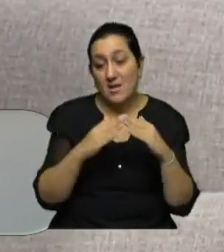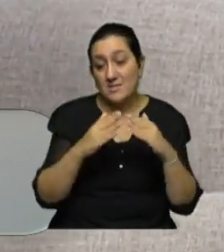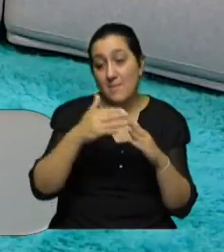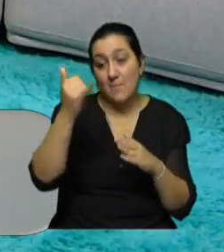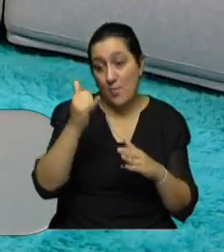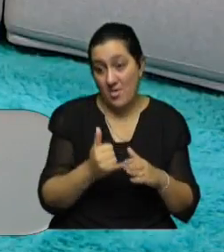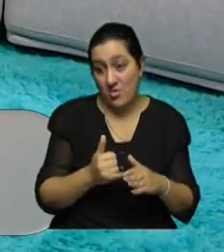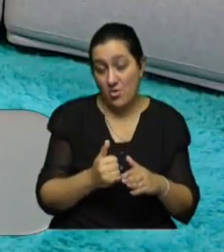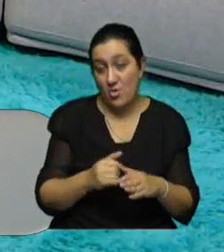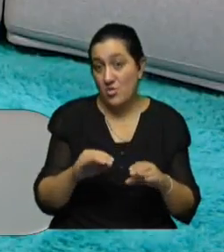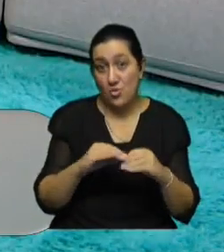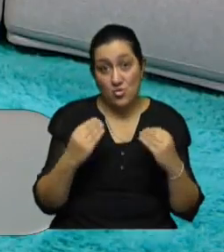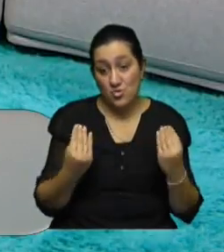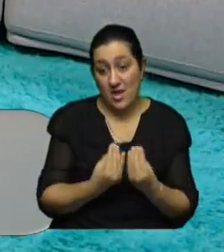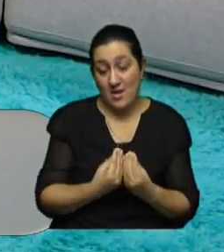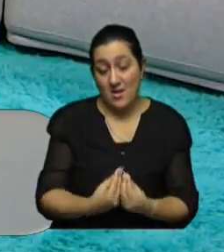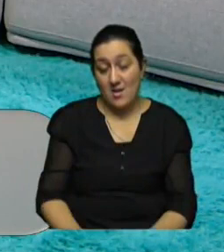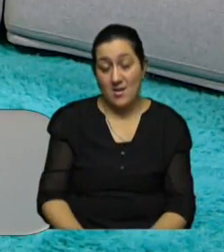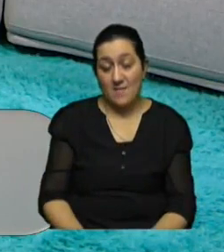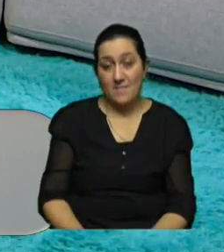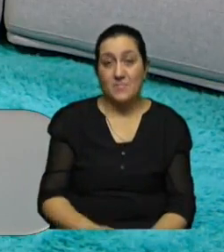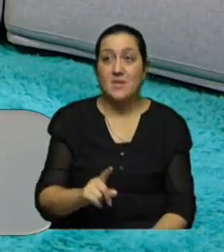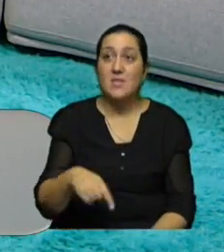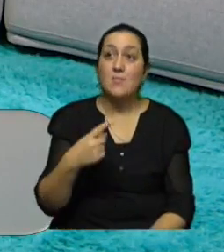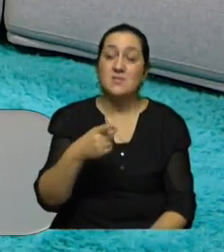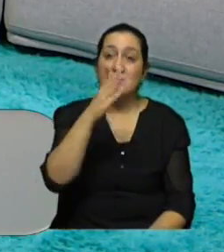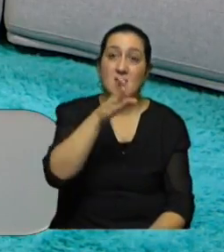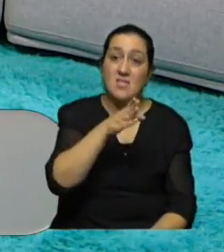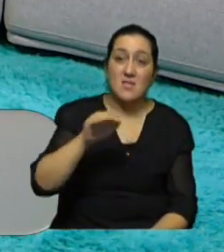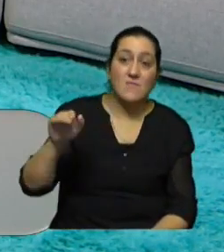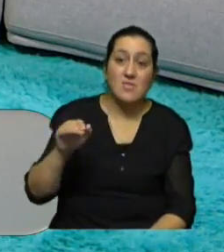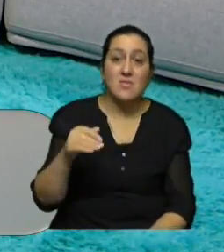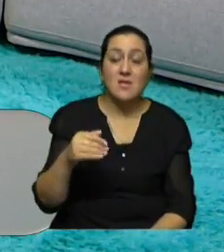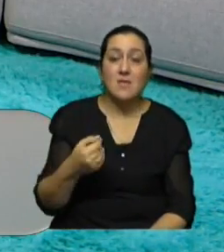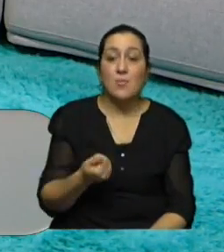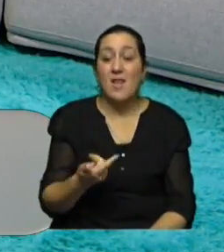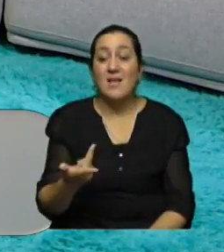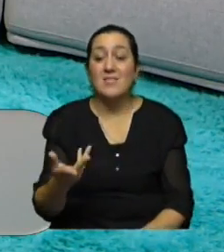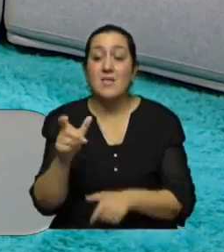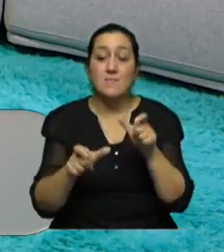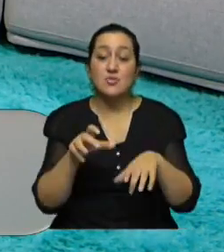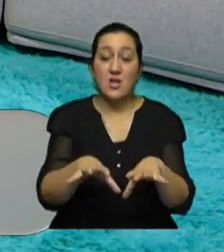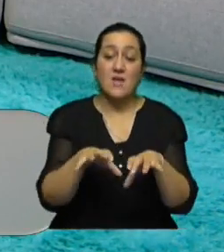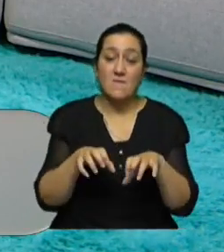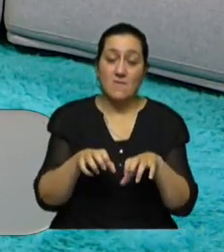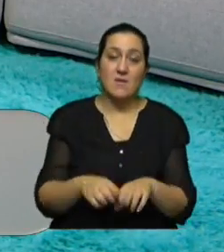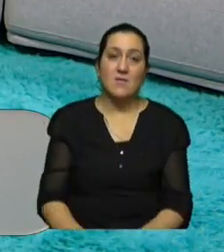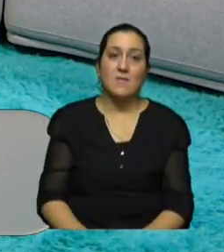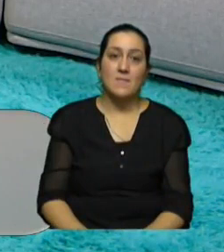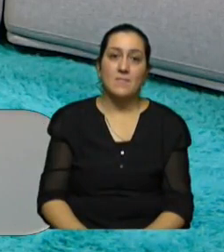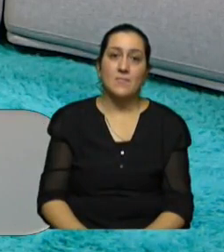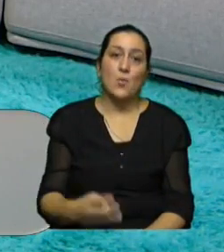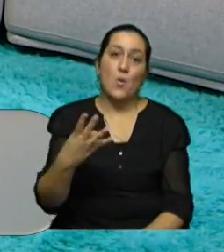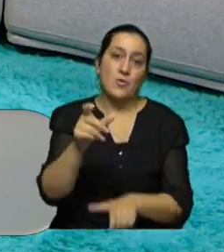se mide el total de ingresos para ese hogar y luego se divide según la cantidad de miembros del hogar en un hogar tipo sin